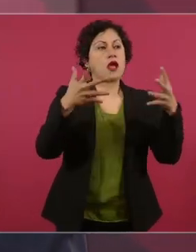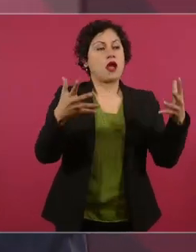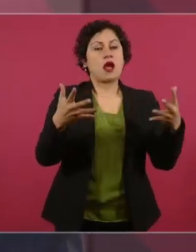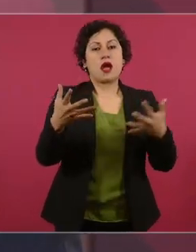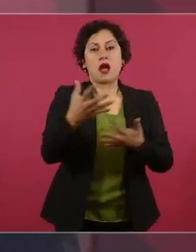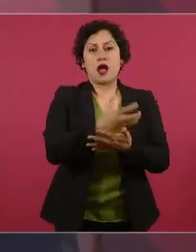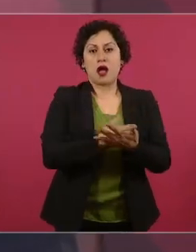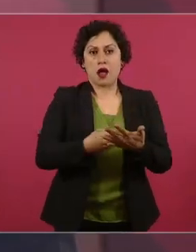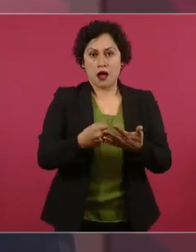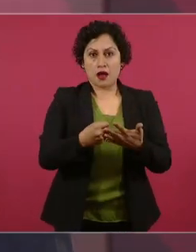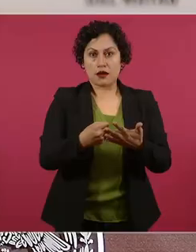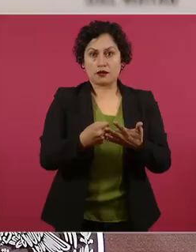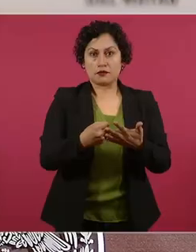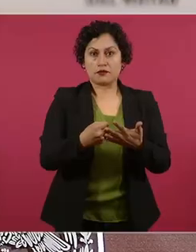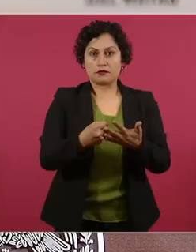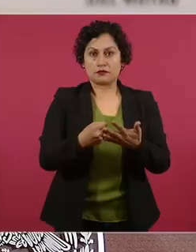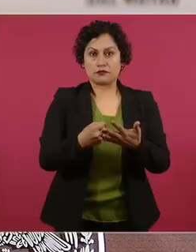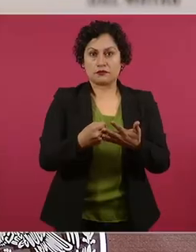a los